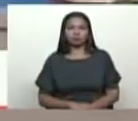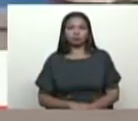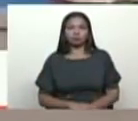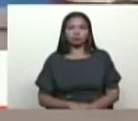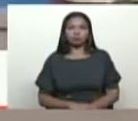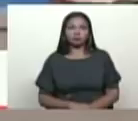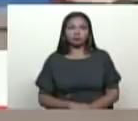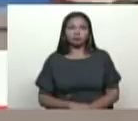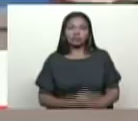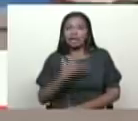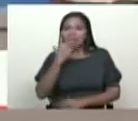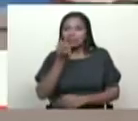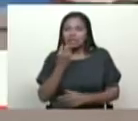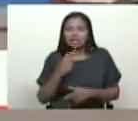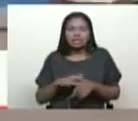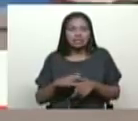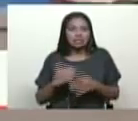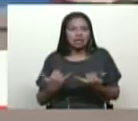Que lo entiendan con tiempo.